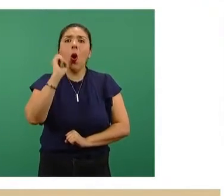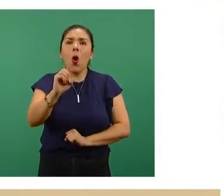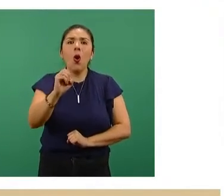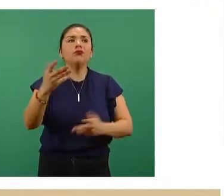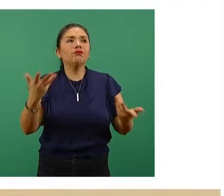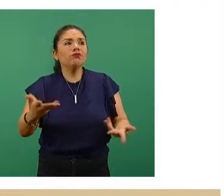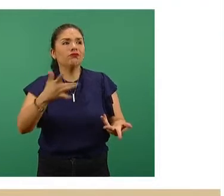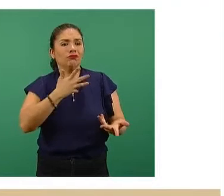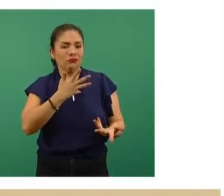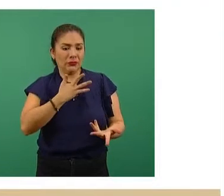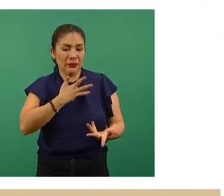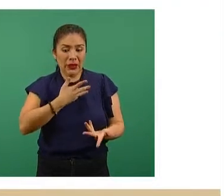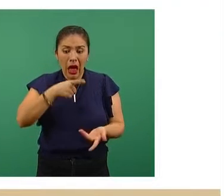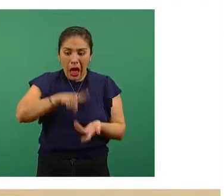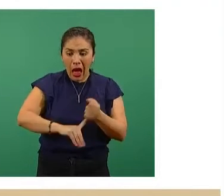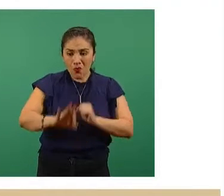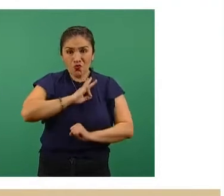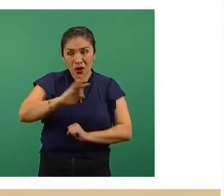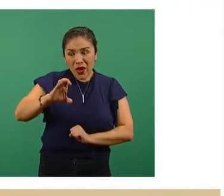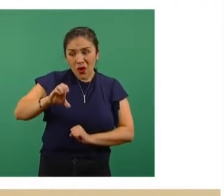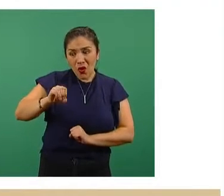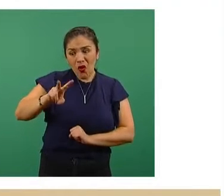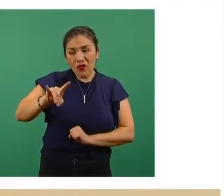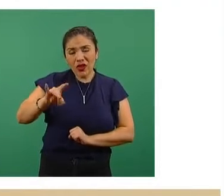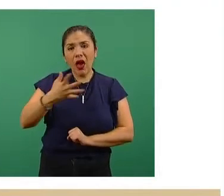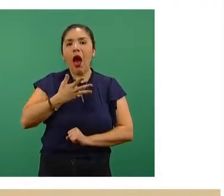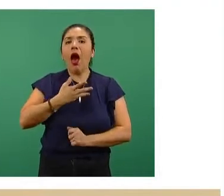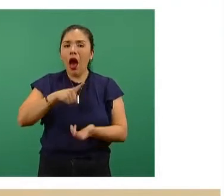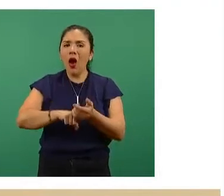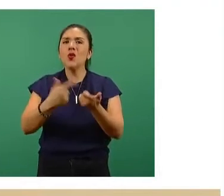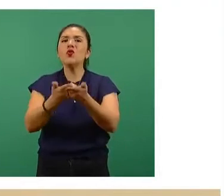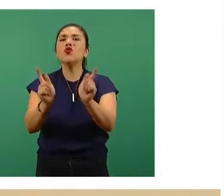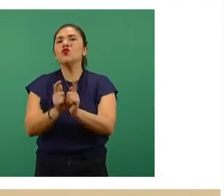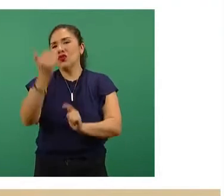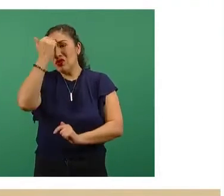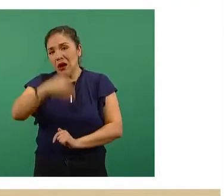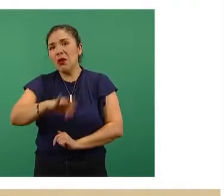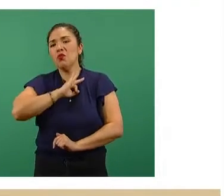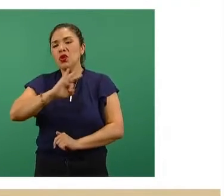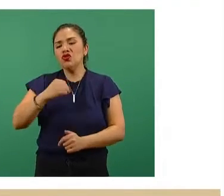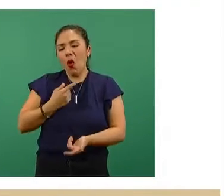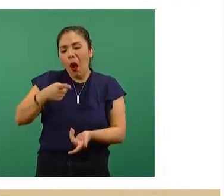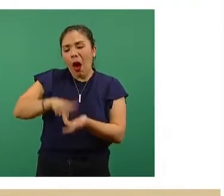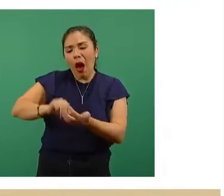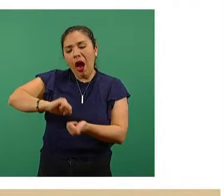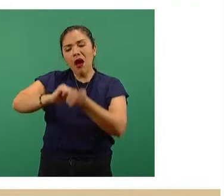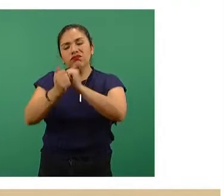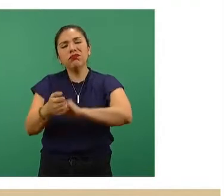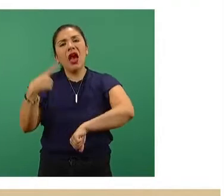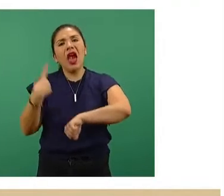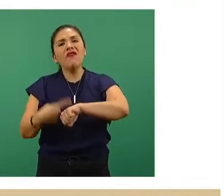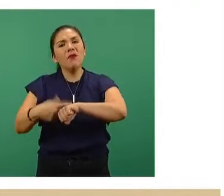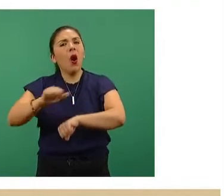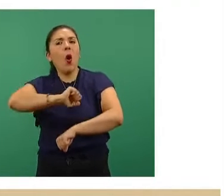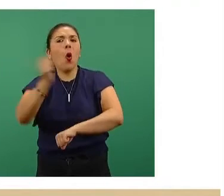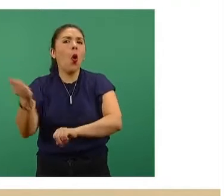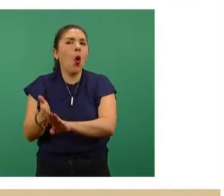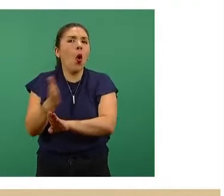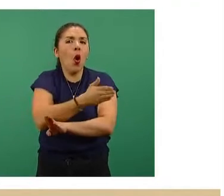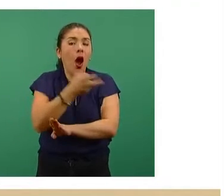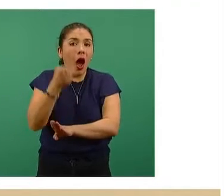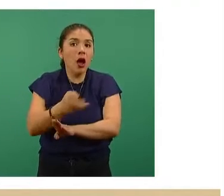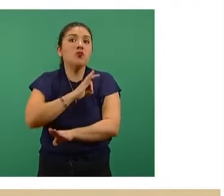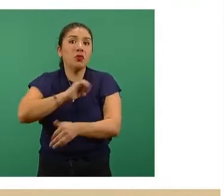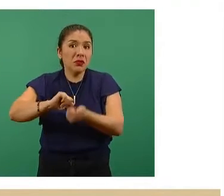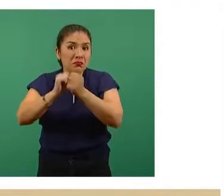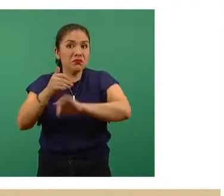tener signos de COVID forman parte de un grupo de riesgo o que tiene las comorbilidades que hemos mencionado, que generan un